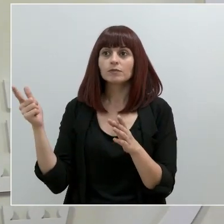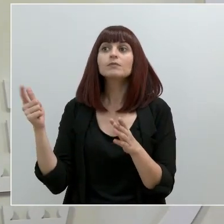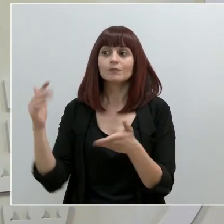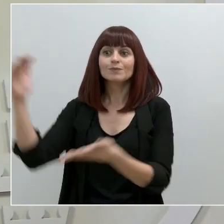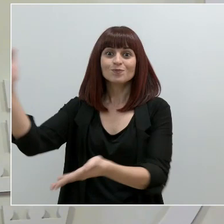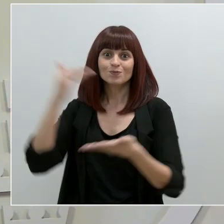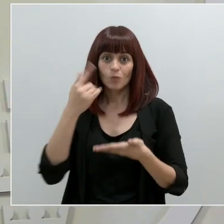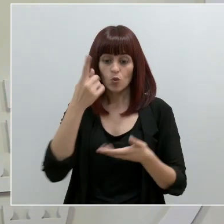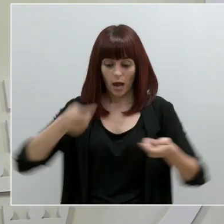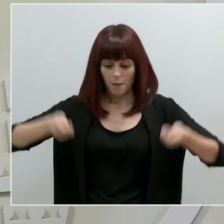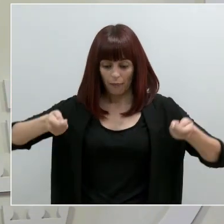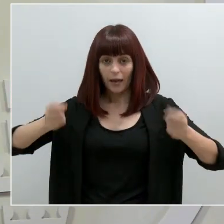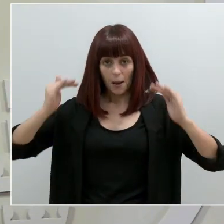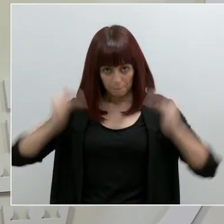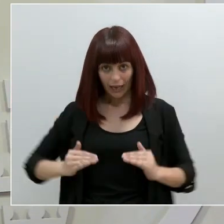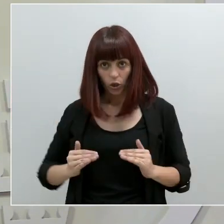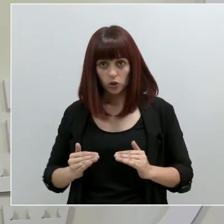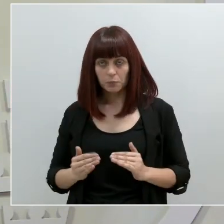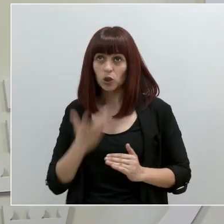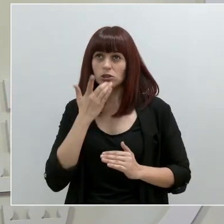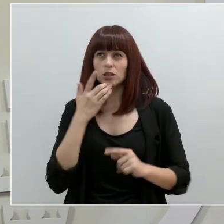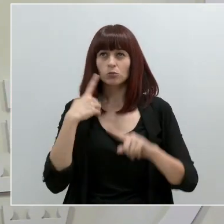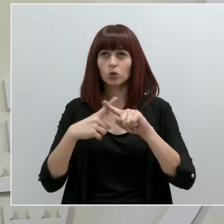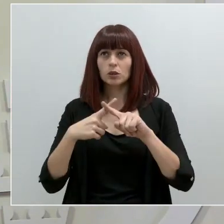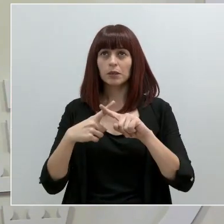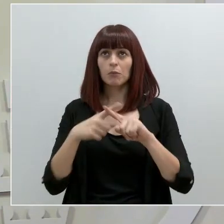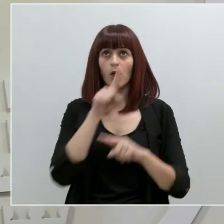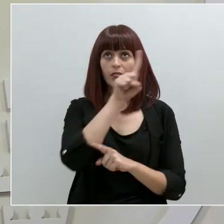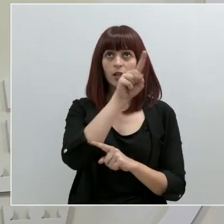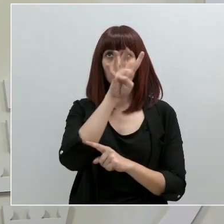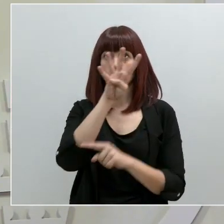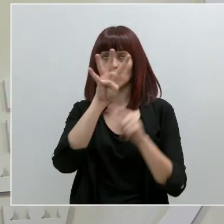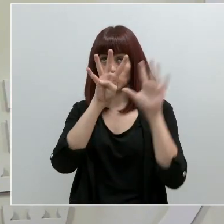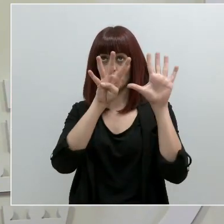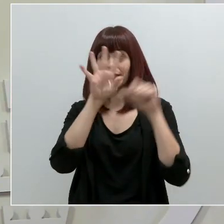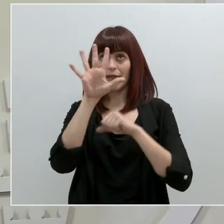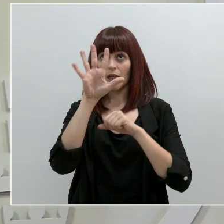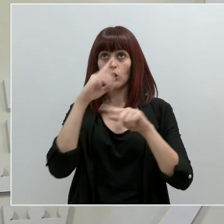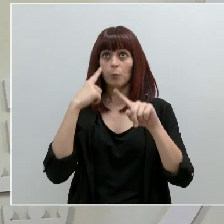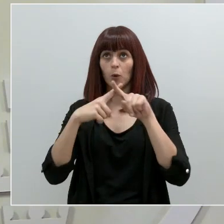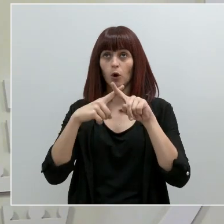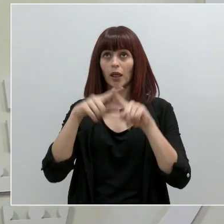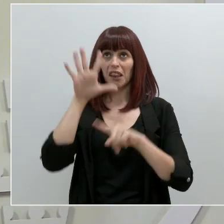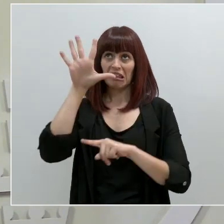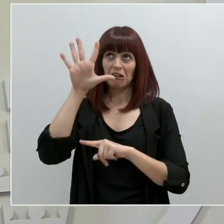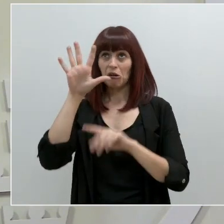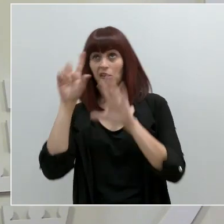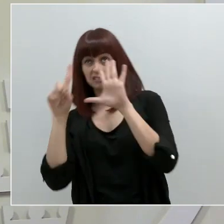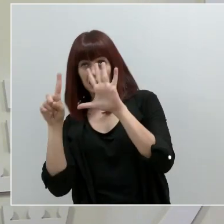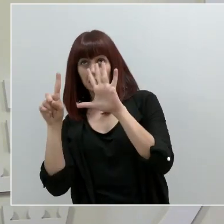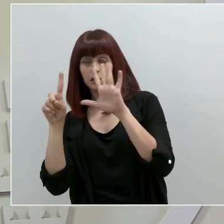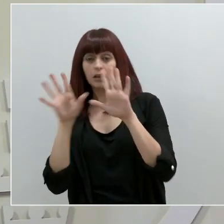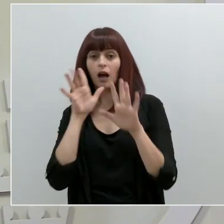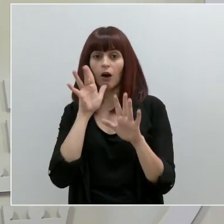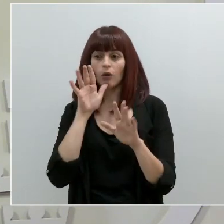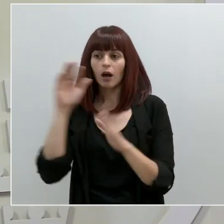una bandeja menos, es decir, si multiplicamos esas 195 viales, pues esas 5 o 6 dosis, lo que estamos recibiendo